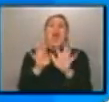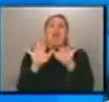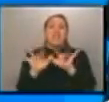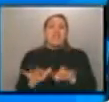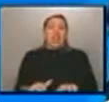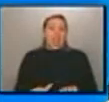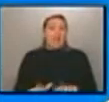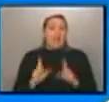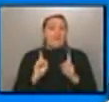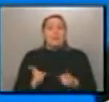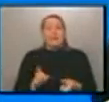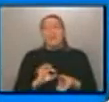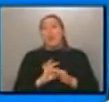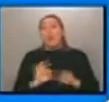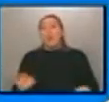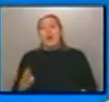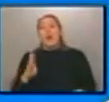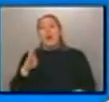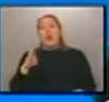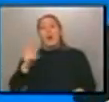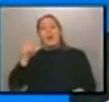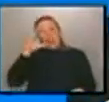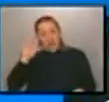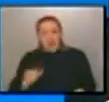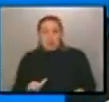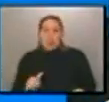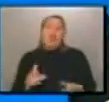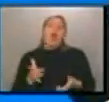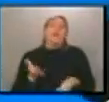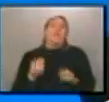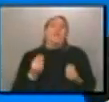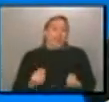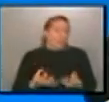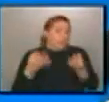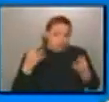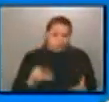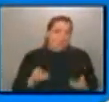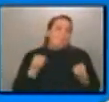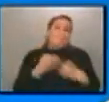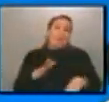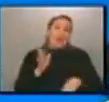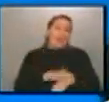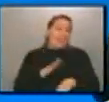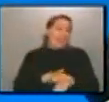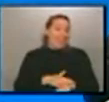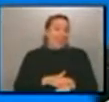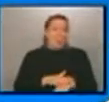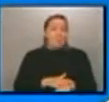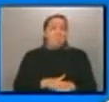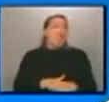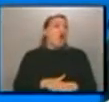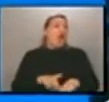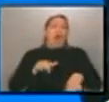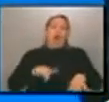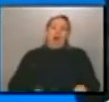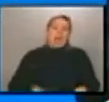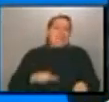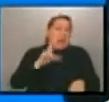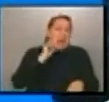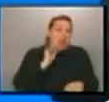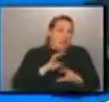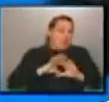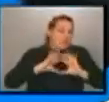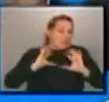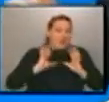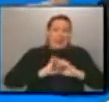la misma estrategia que Báez, es decir, perder el tiempo, dejar que este enorme escándalo